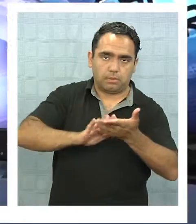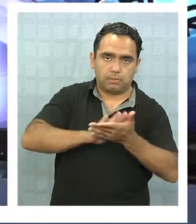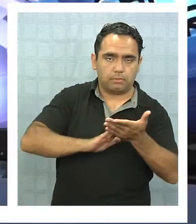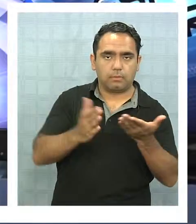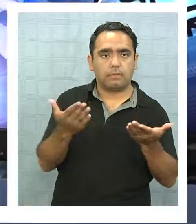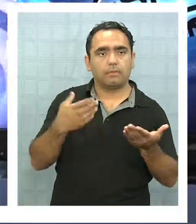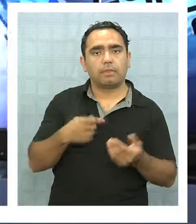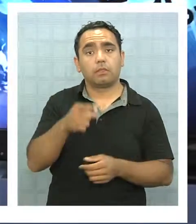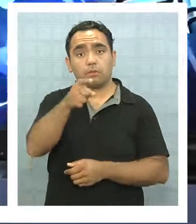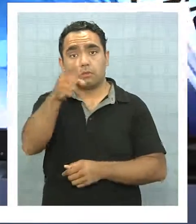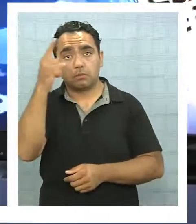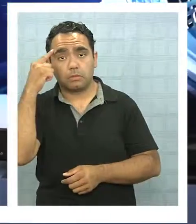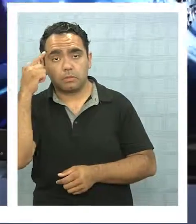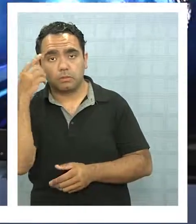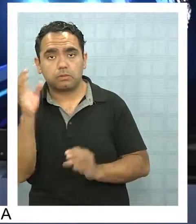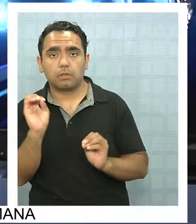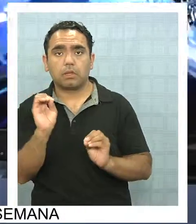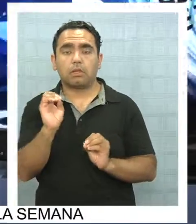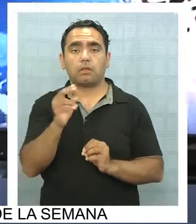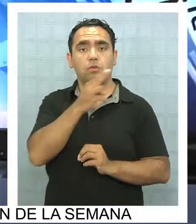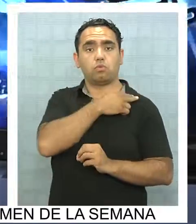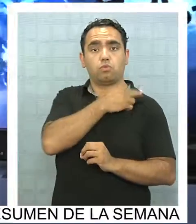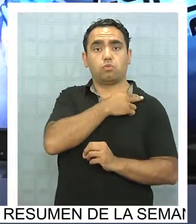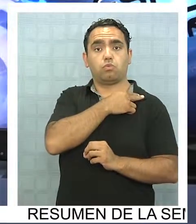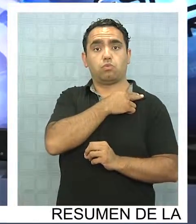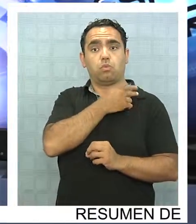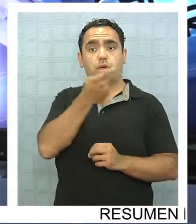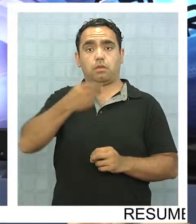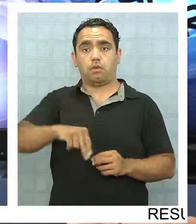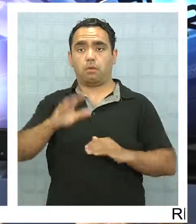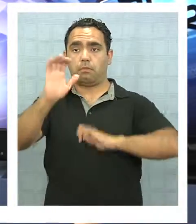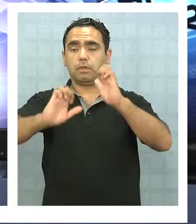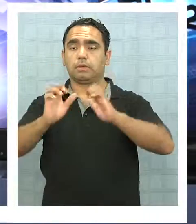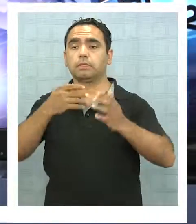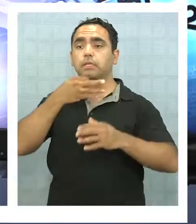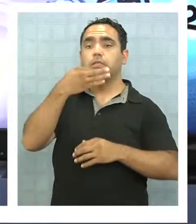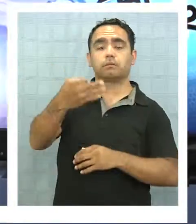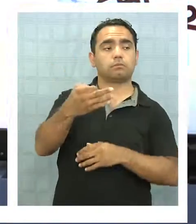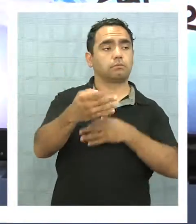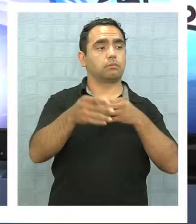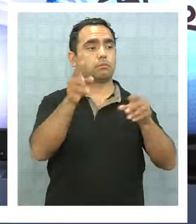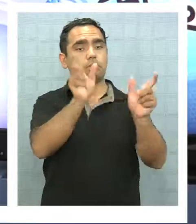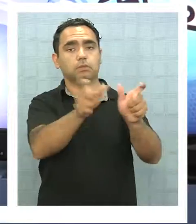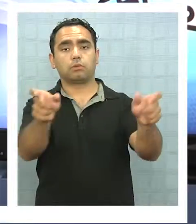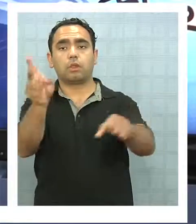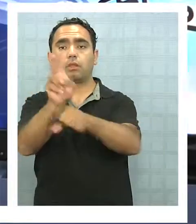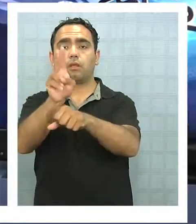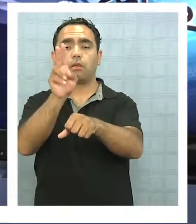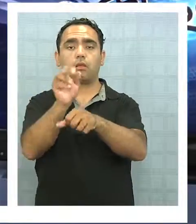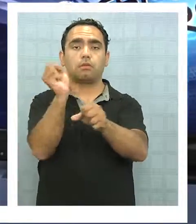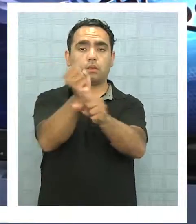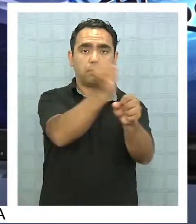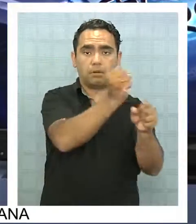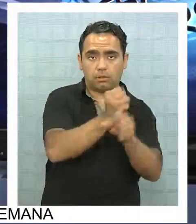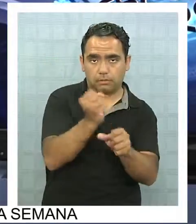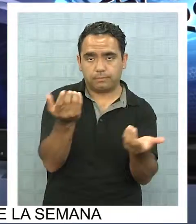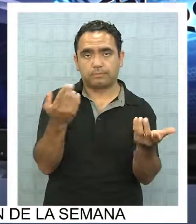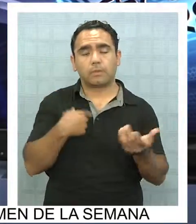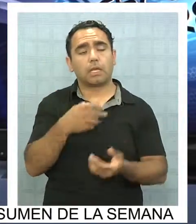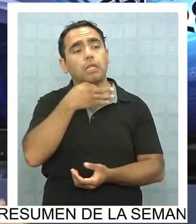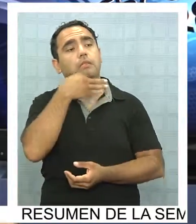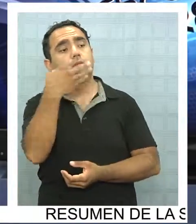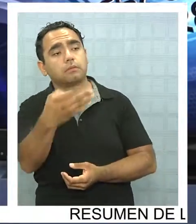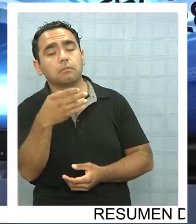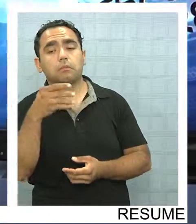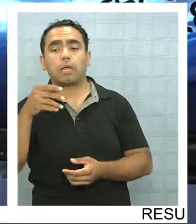Pero imagínese usted que llegara el dueño de la empresa y le dijera a sus trabajadores: mire, ¿saben qué más? Tengo que renovar un camión